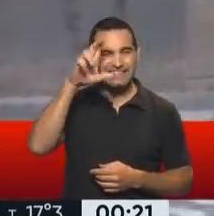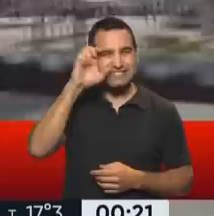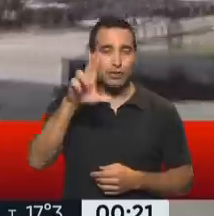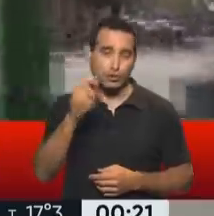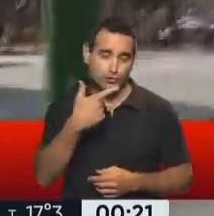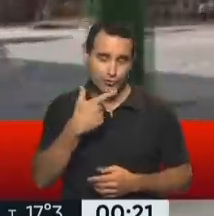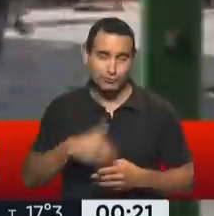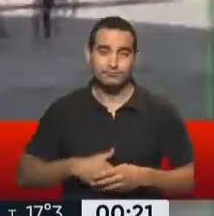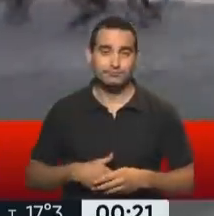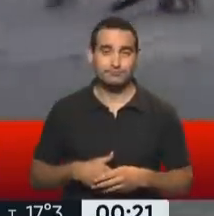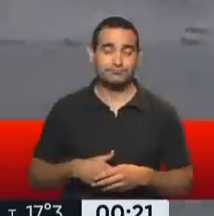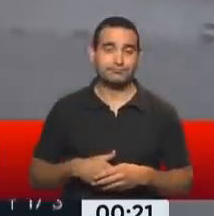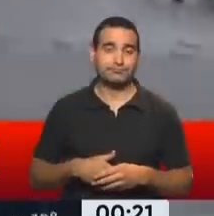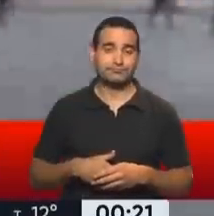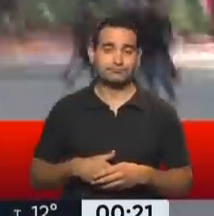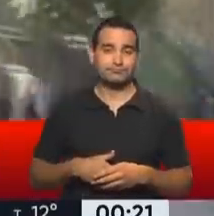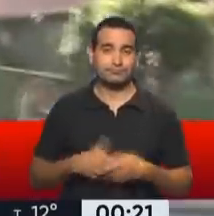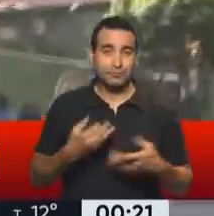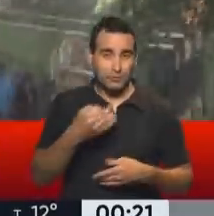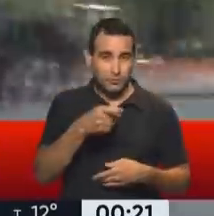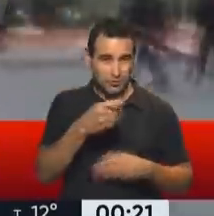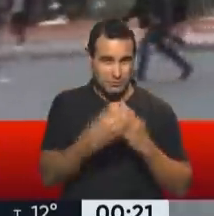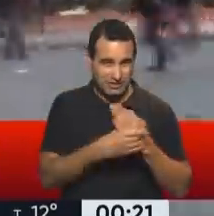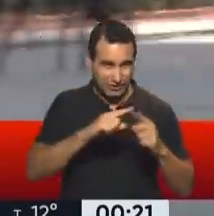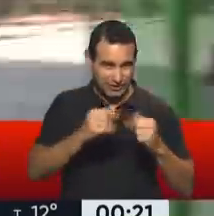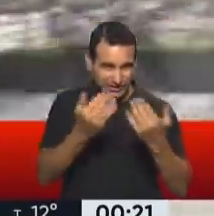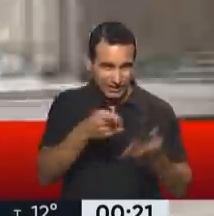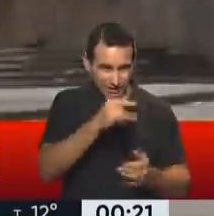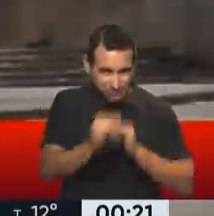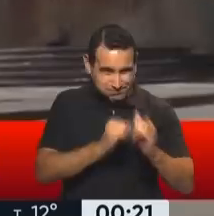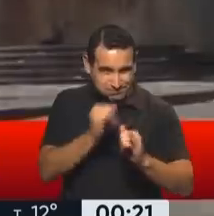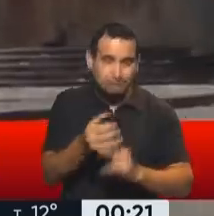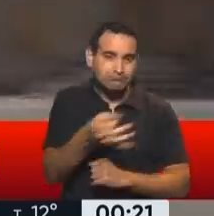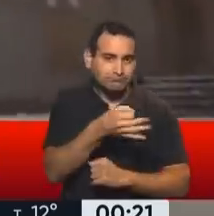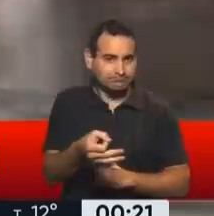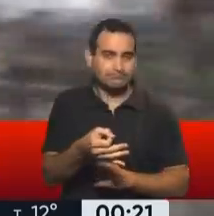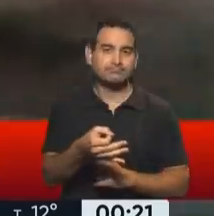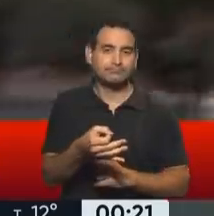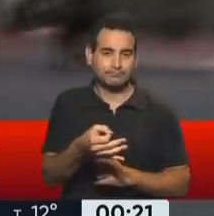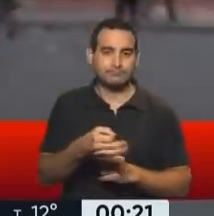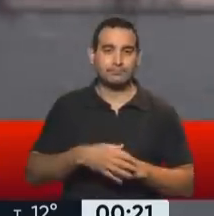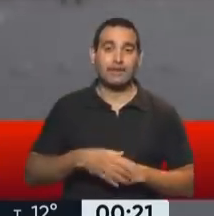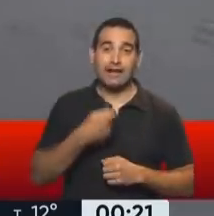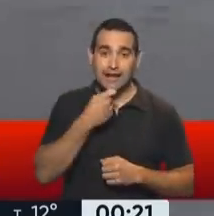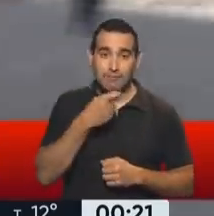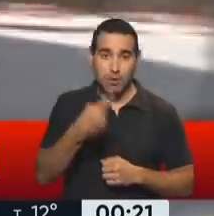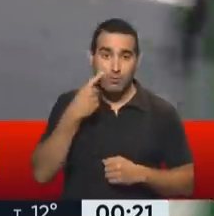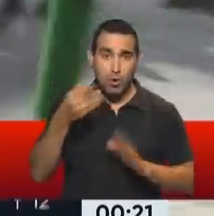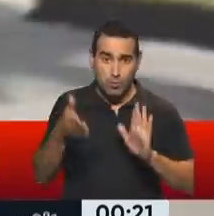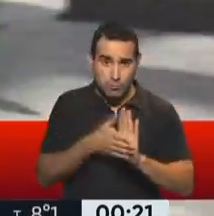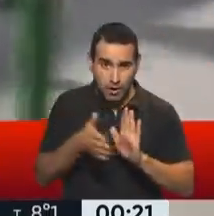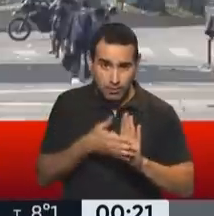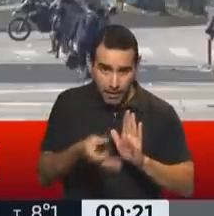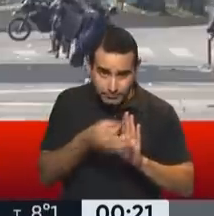hablamos justamente de, lo mencionaba recién el canciller, ¿no? Una práctica que de comprobarse y de, bueno,